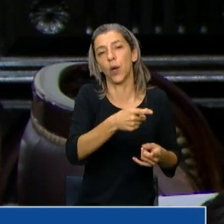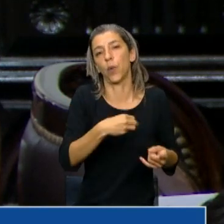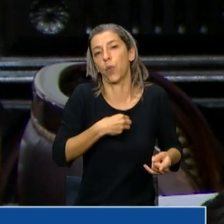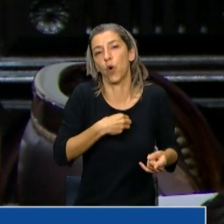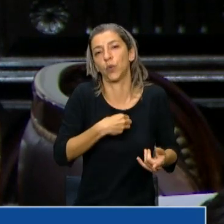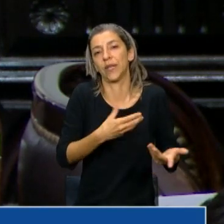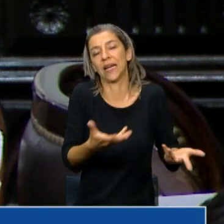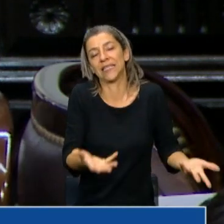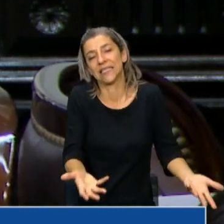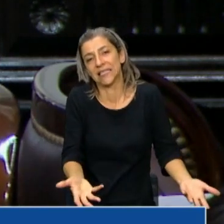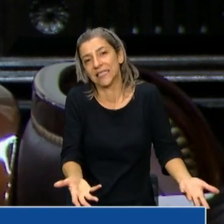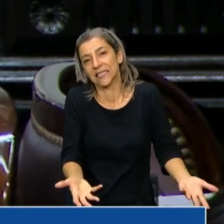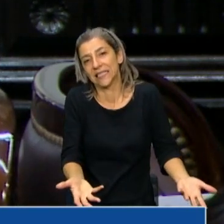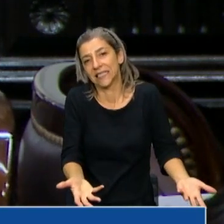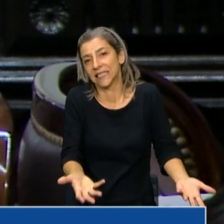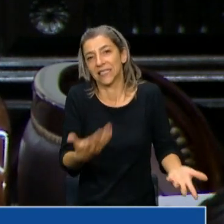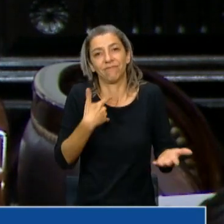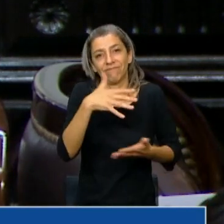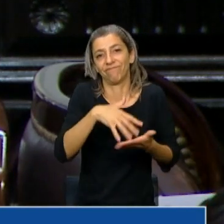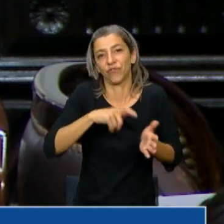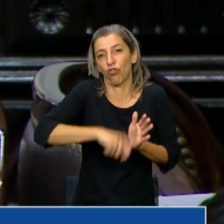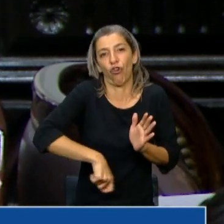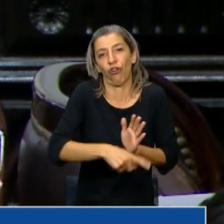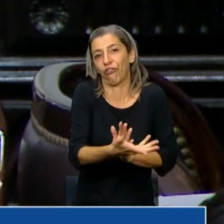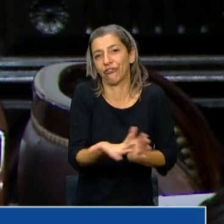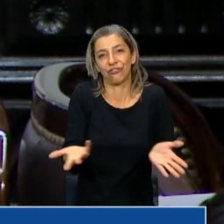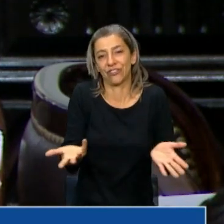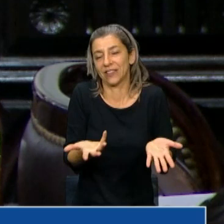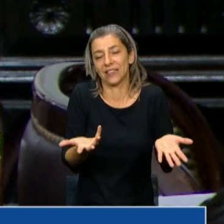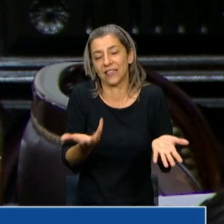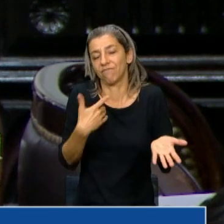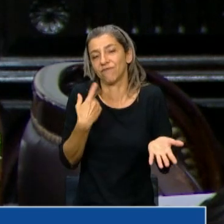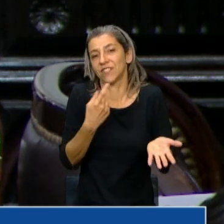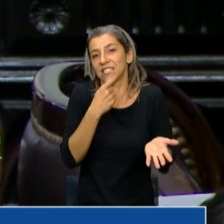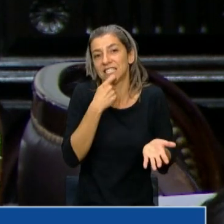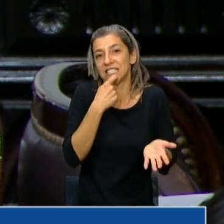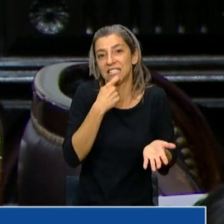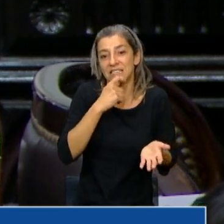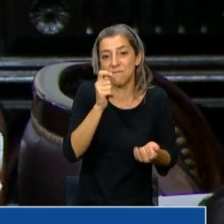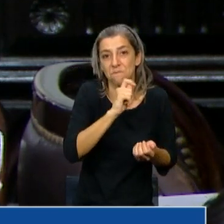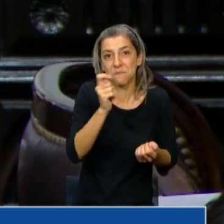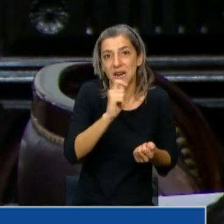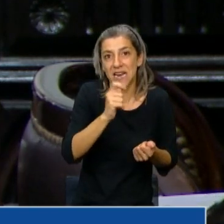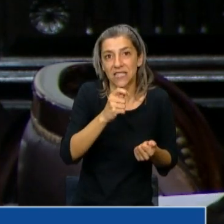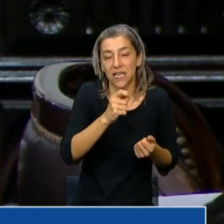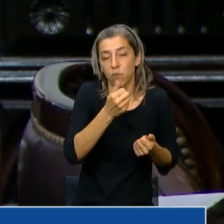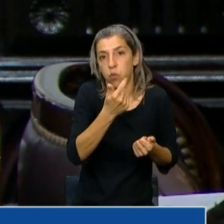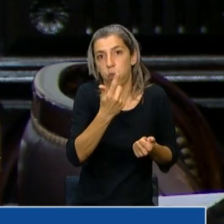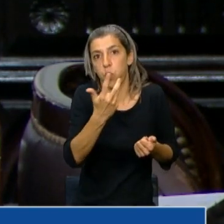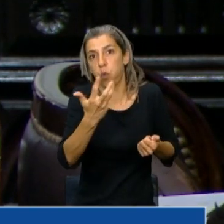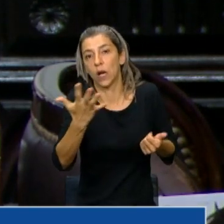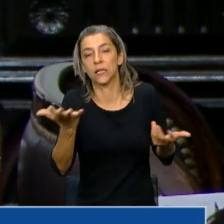Aquí son básicamente contratos de adhesión. Entonces, cuando se exige mayor cantidad de un mes ante la